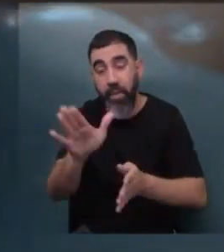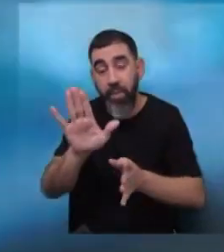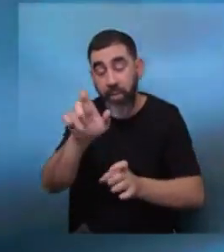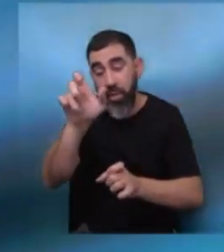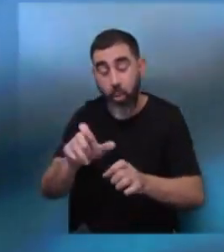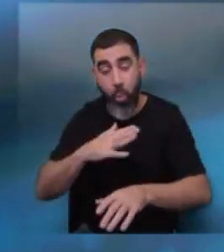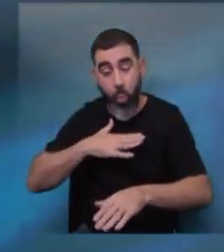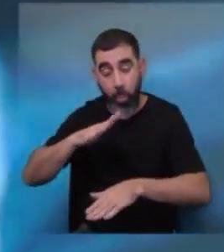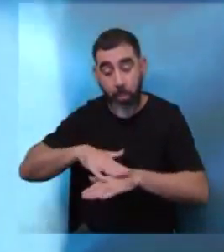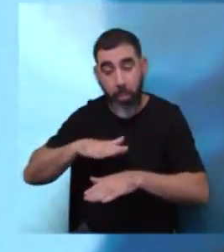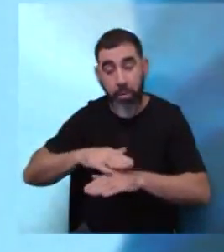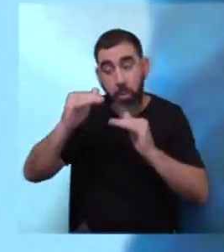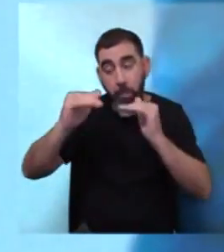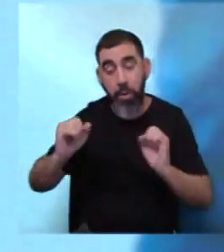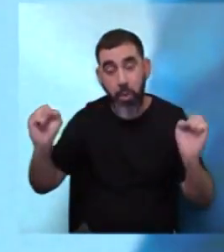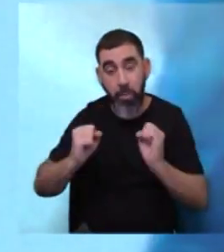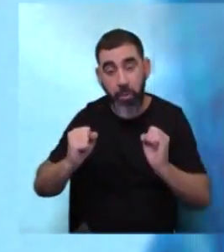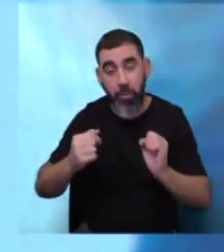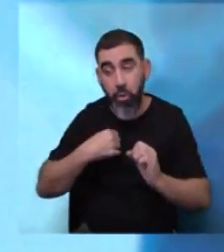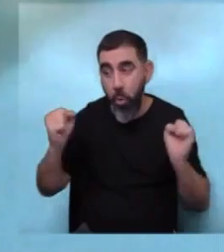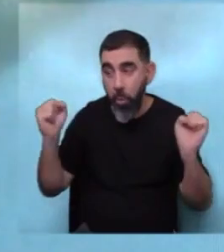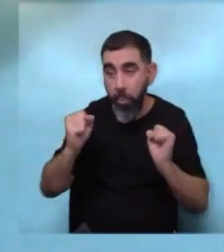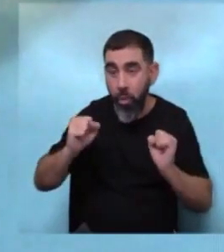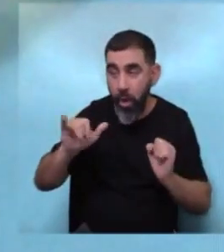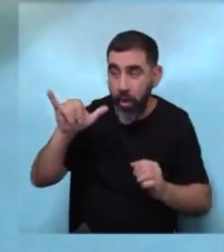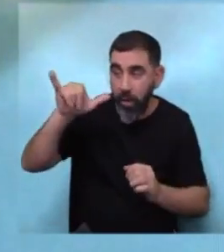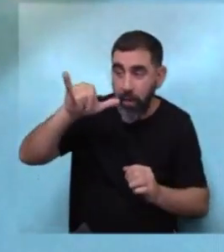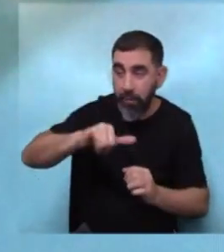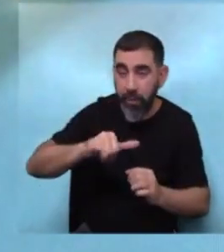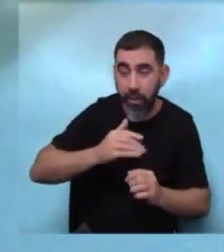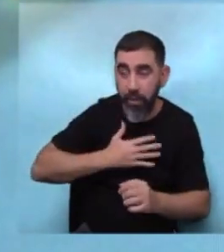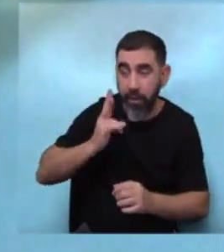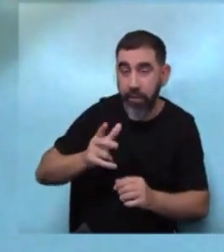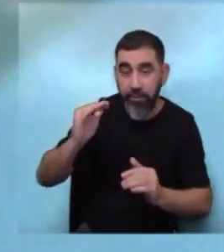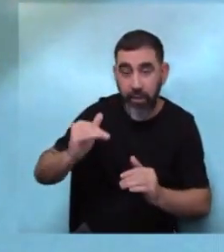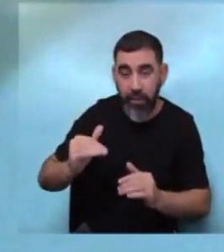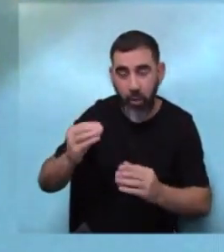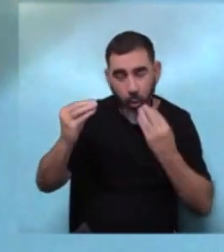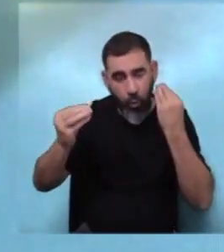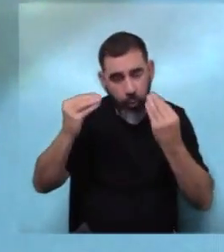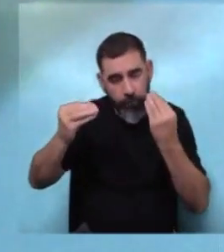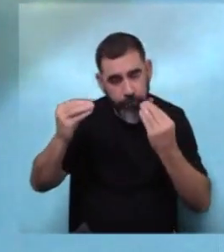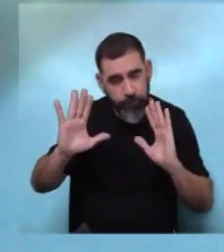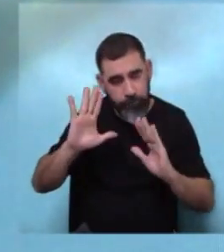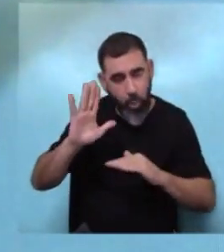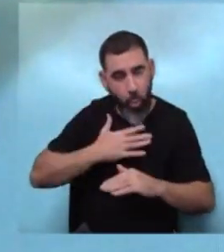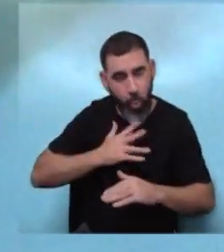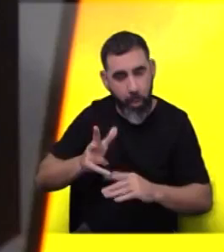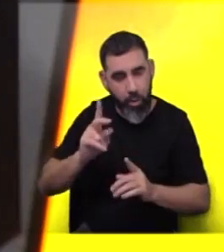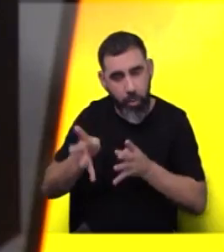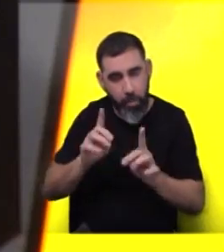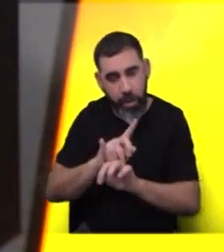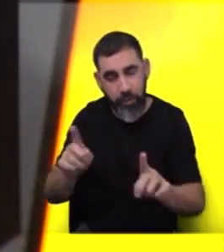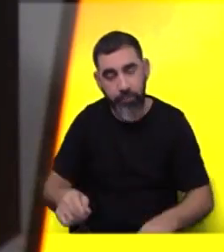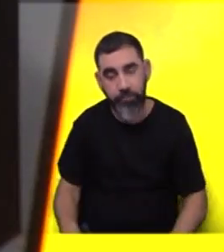humano. Sin embargo, la psicóloga decía que le tenemos más miedo al aterrizaje, que depende del humano, desconfiamos más del humano que de la máquina.